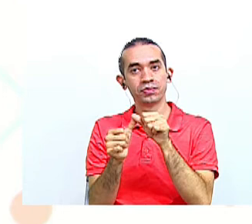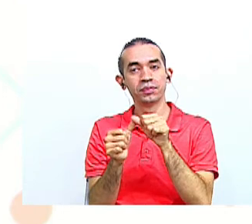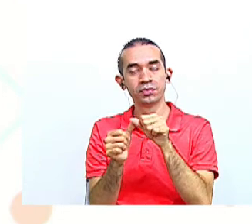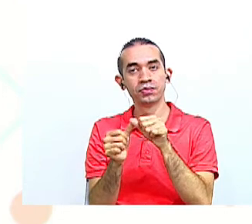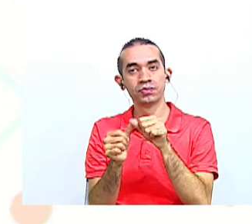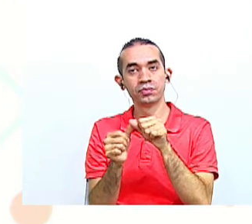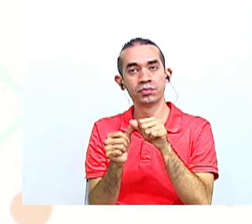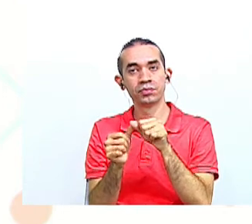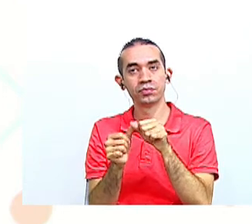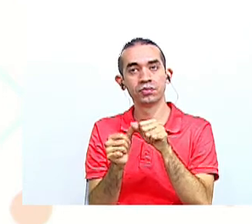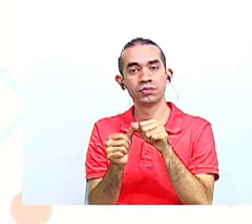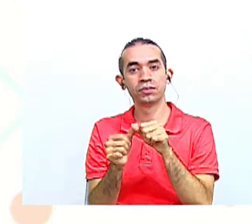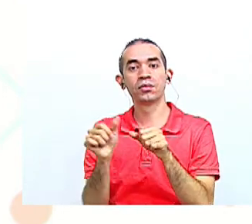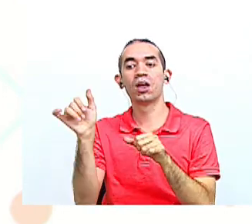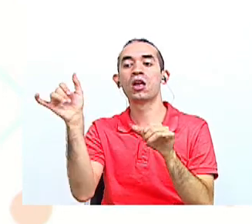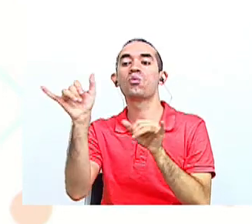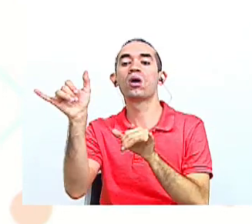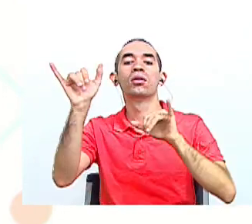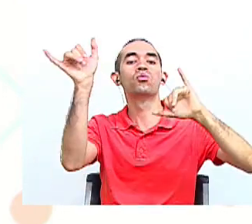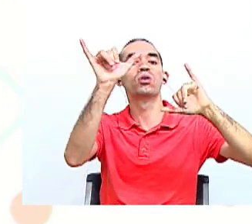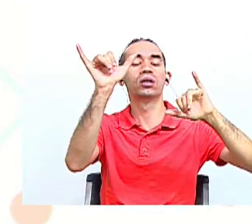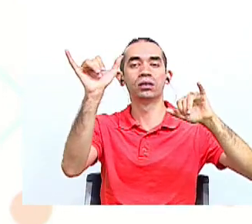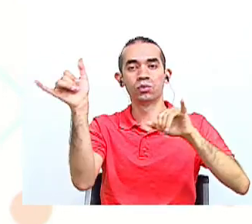tienen sus lados iguales.